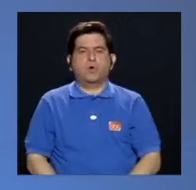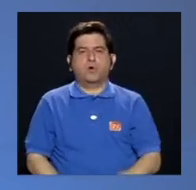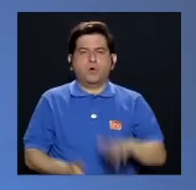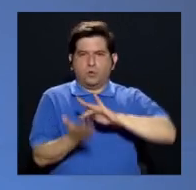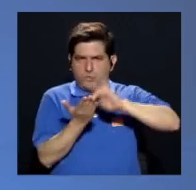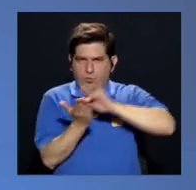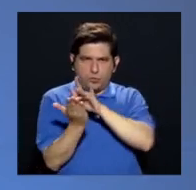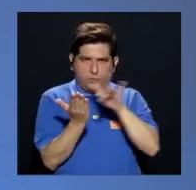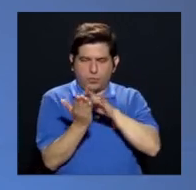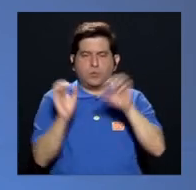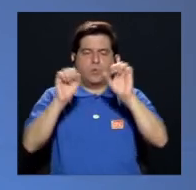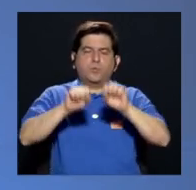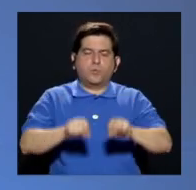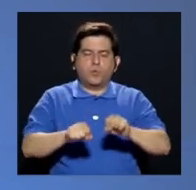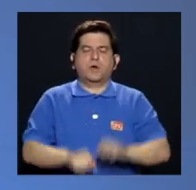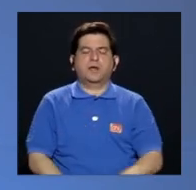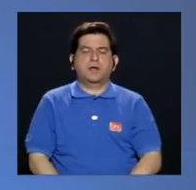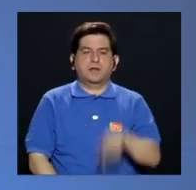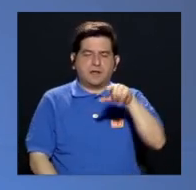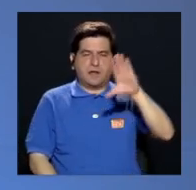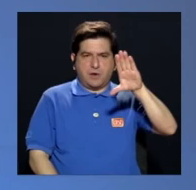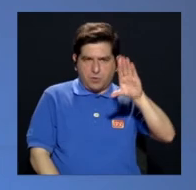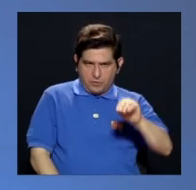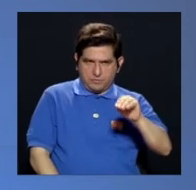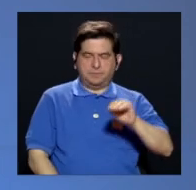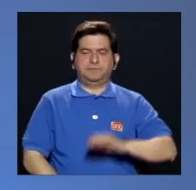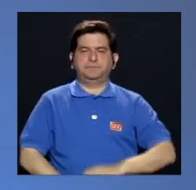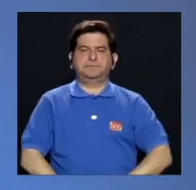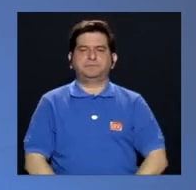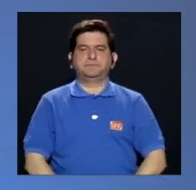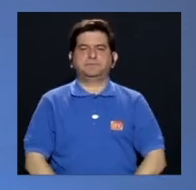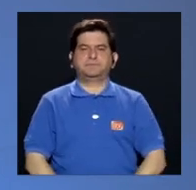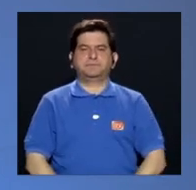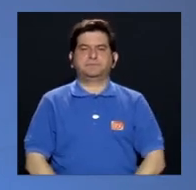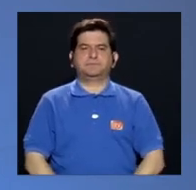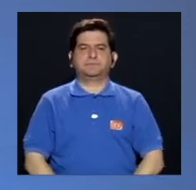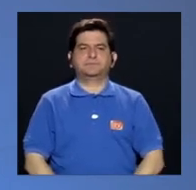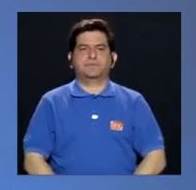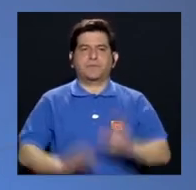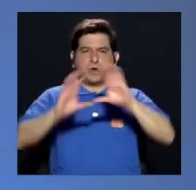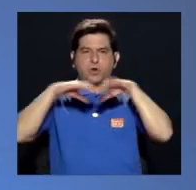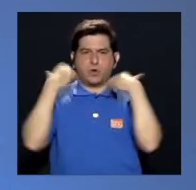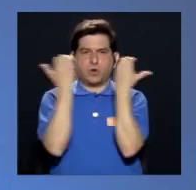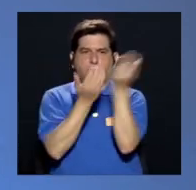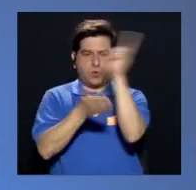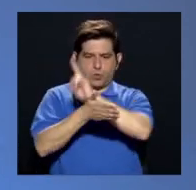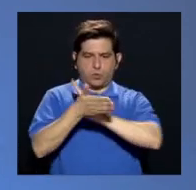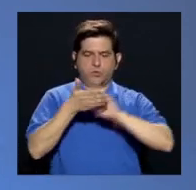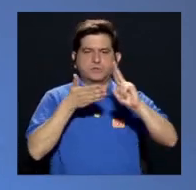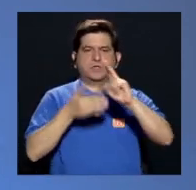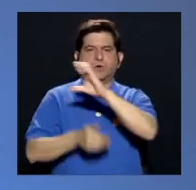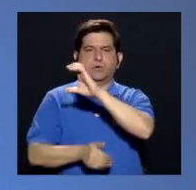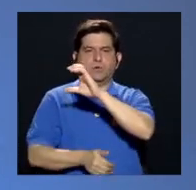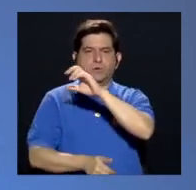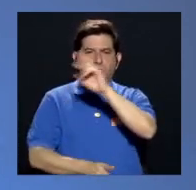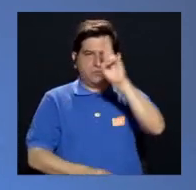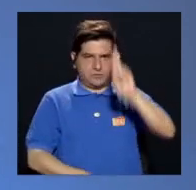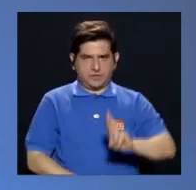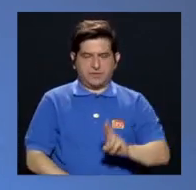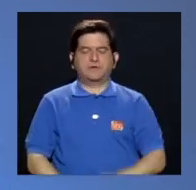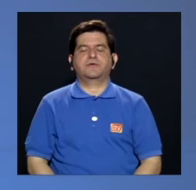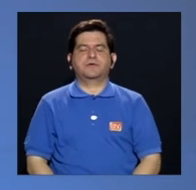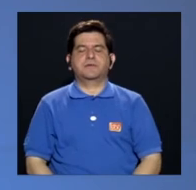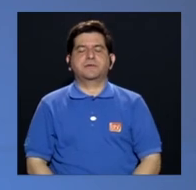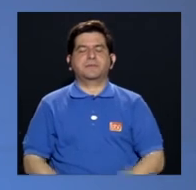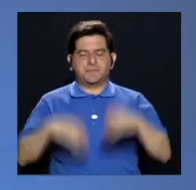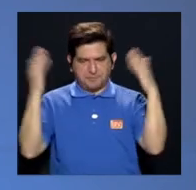electrónico, lo pueda silenciar o bien apagar. El Consejo Universitario de la Universidad de Costa Rica les da